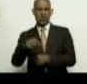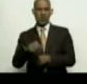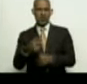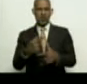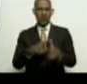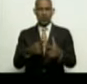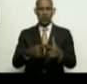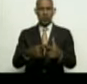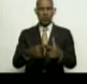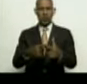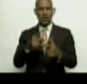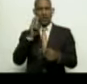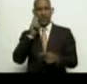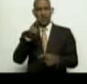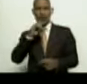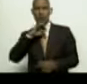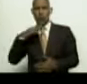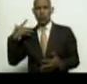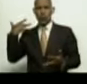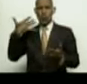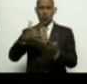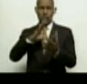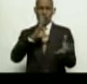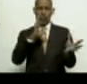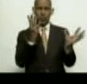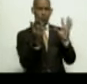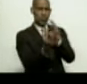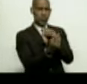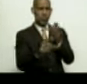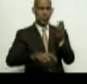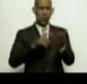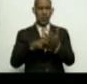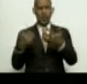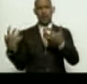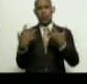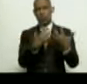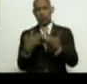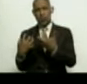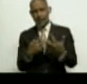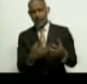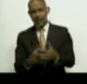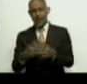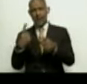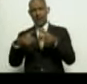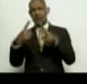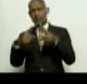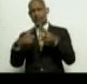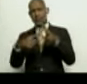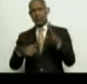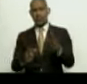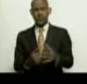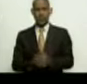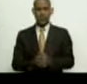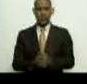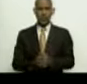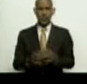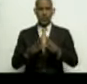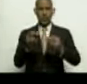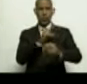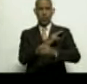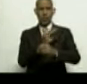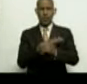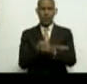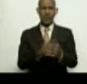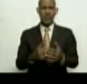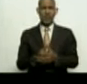contexto histórico donde ya no existe la Unión Soviética, donde han comenzado las guerras en los Balcanes, donde también comienza con mucha fuerza los conflictos en el